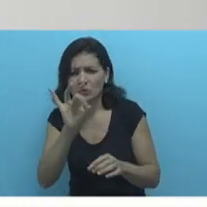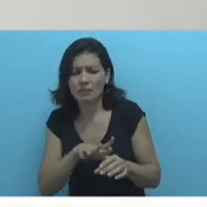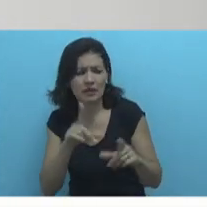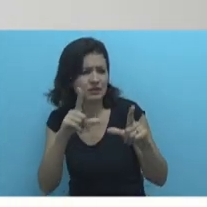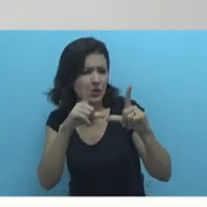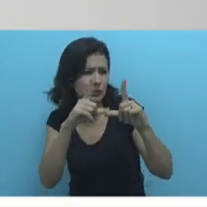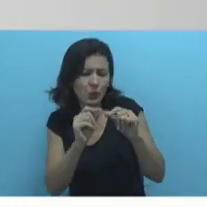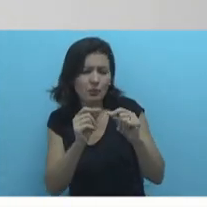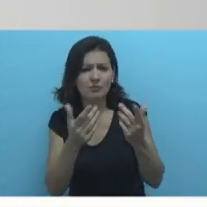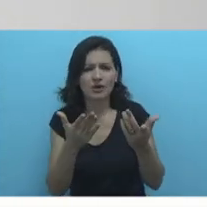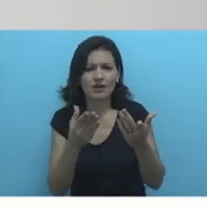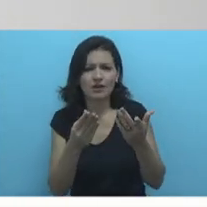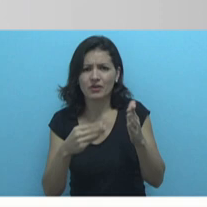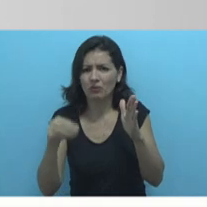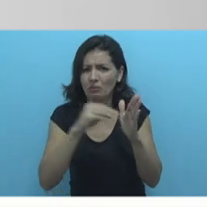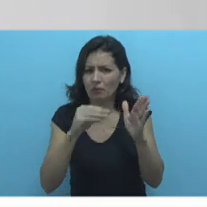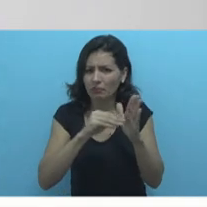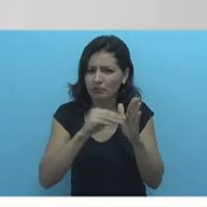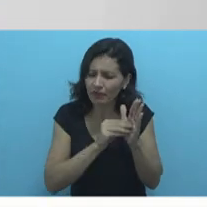más en las noticias.